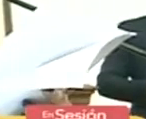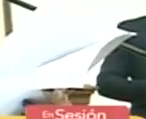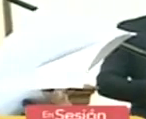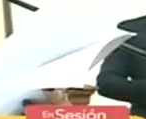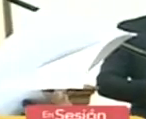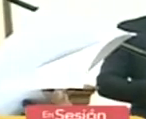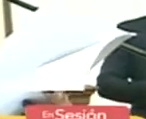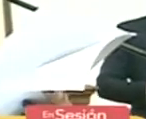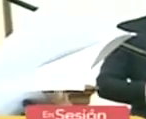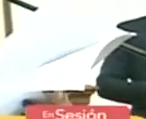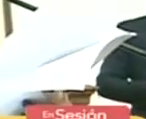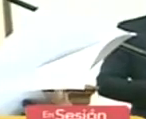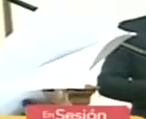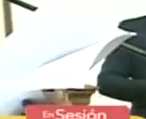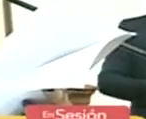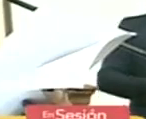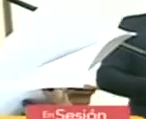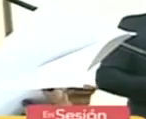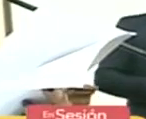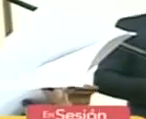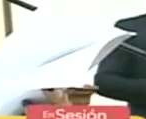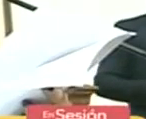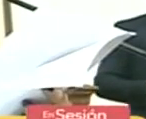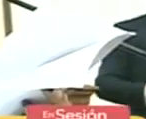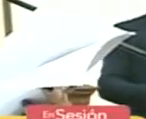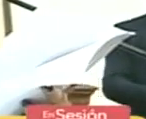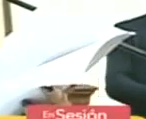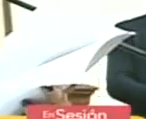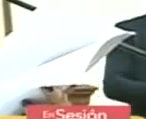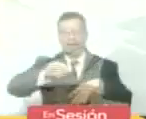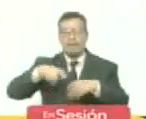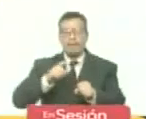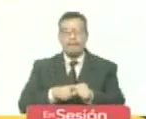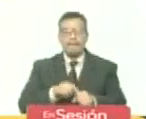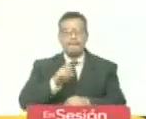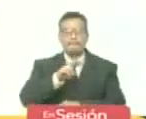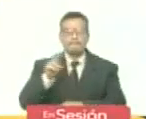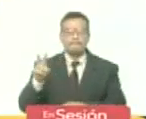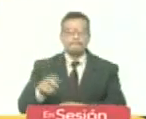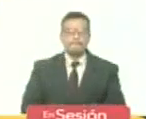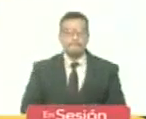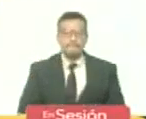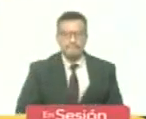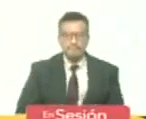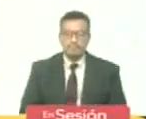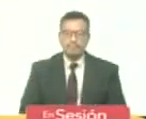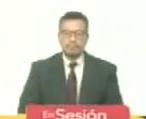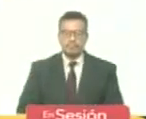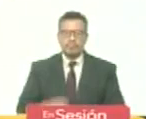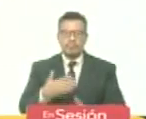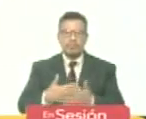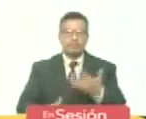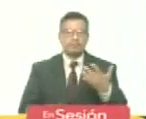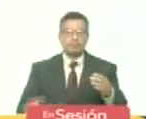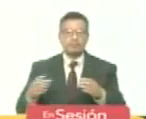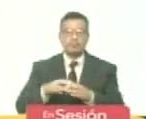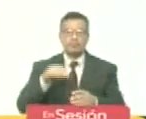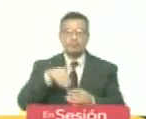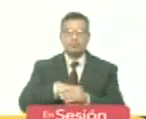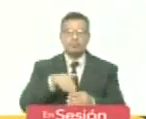lectura al acta de la sesión ordinaria del día 28 de julio de 2022, la cual, una vez leída y sometida a